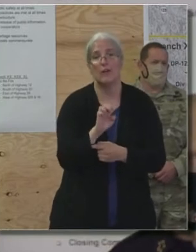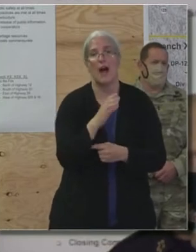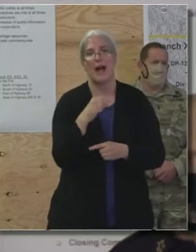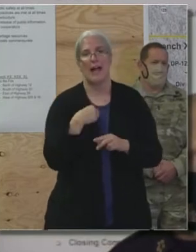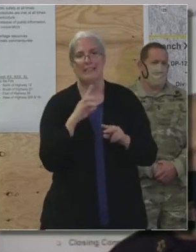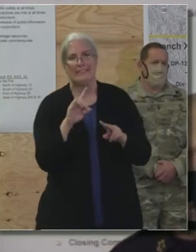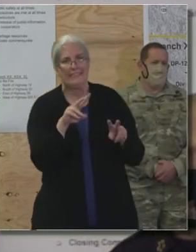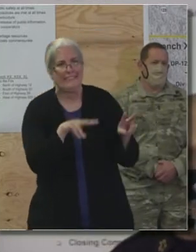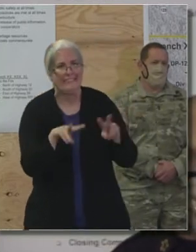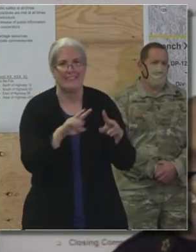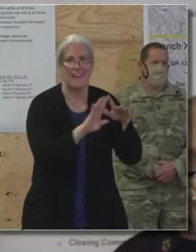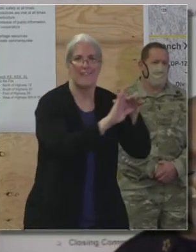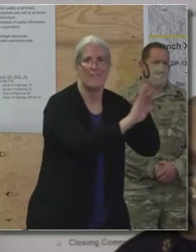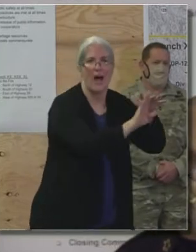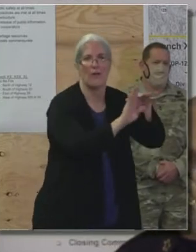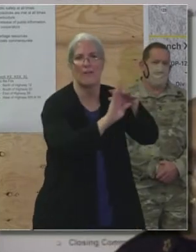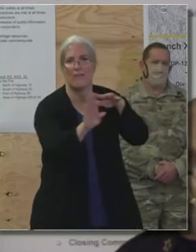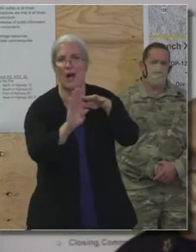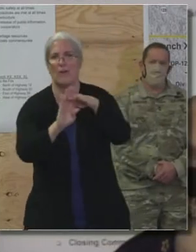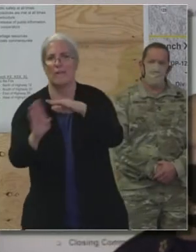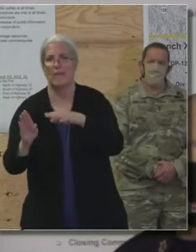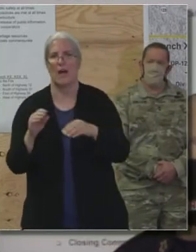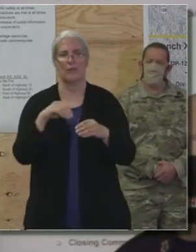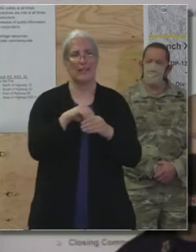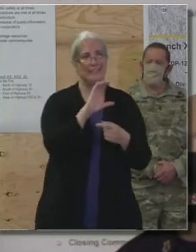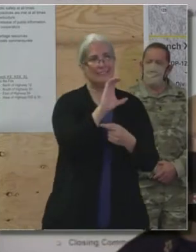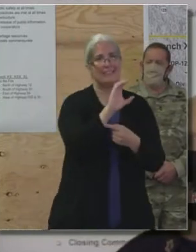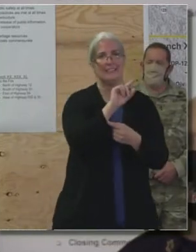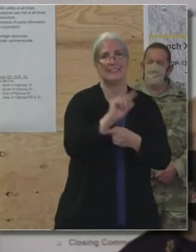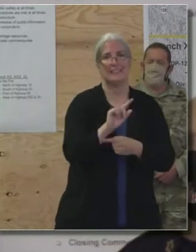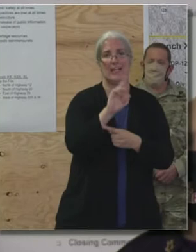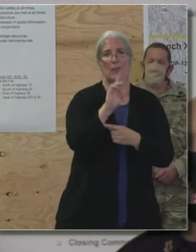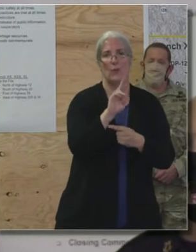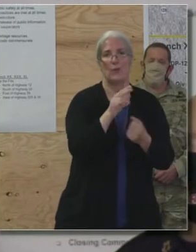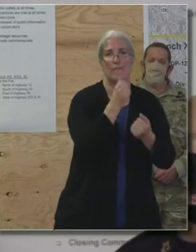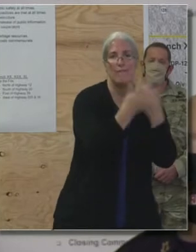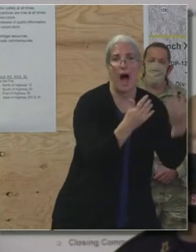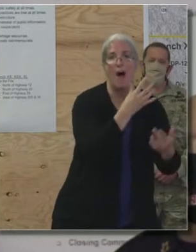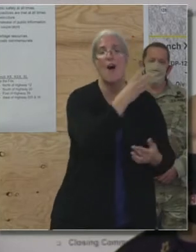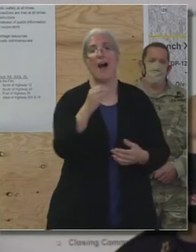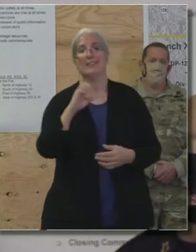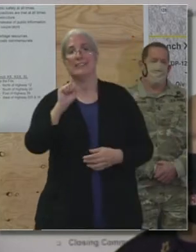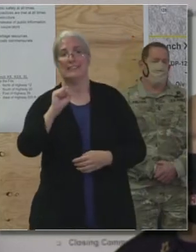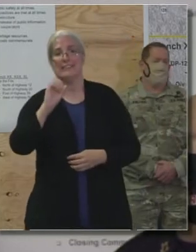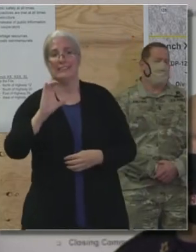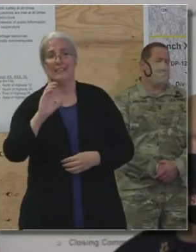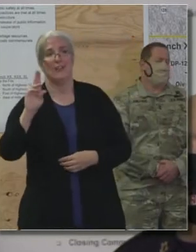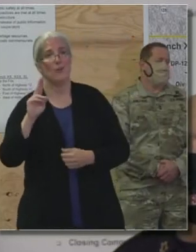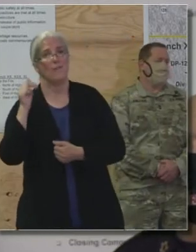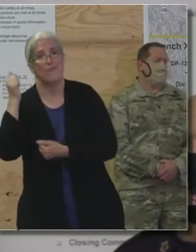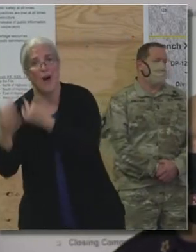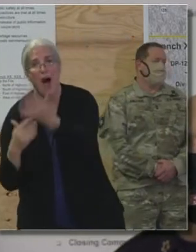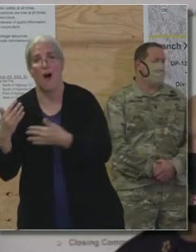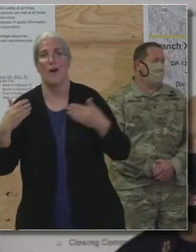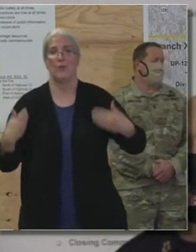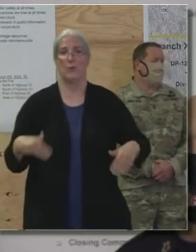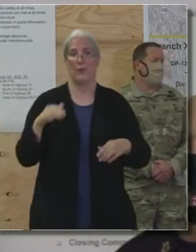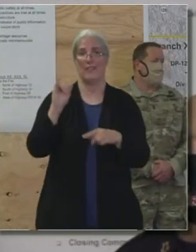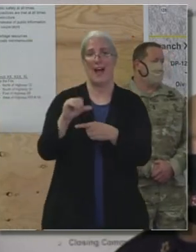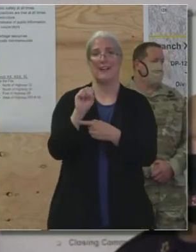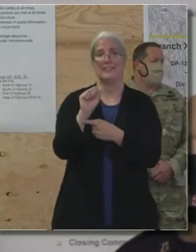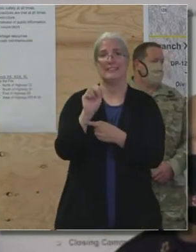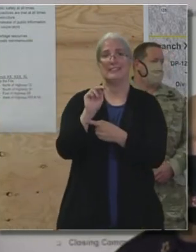en torno a estos incendios el ejemplo csv es ese un complejo s60 clara